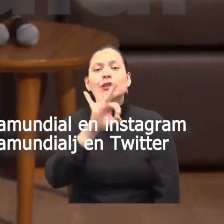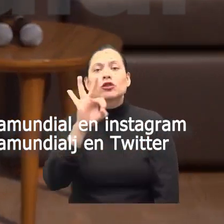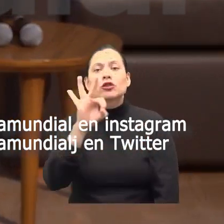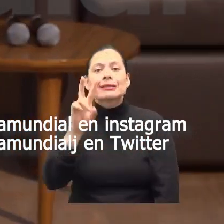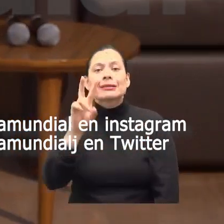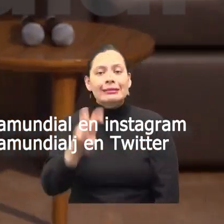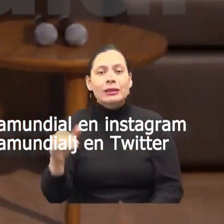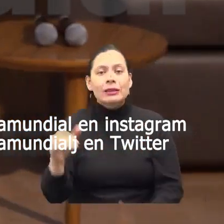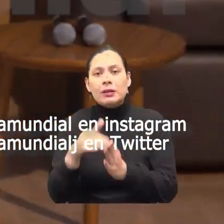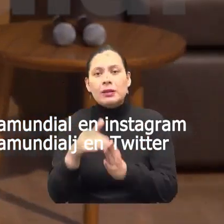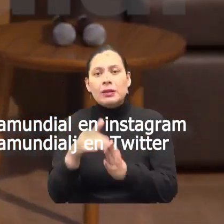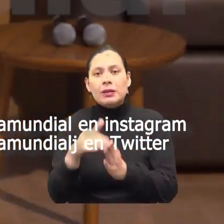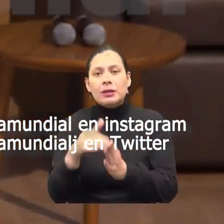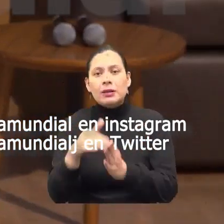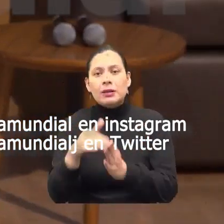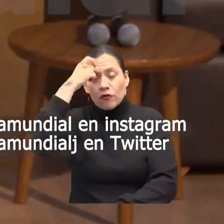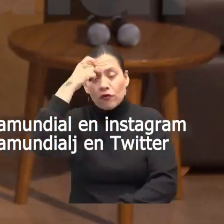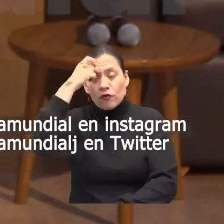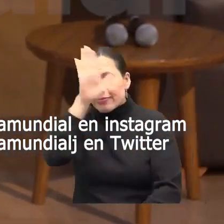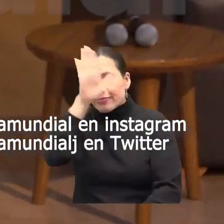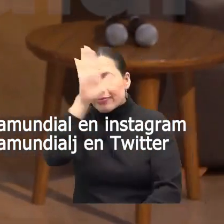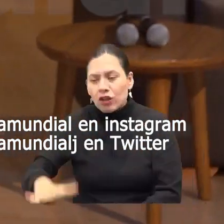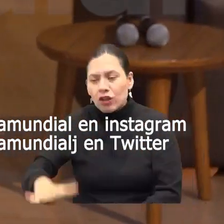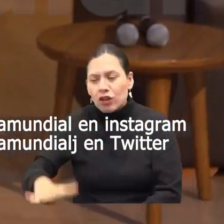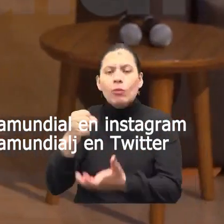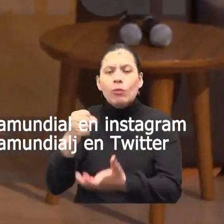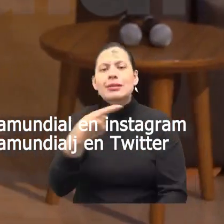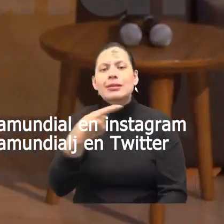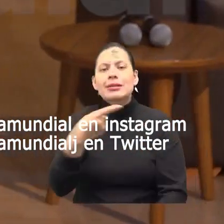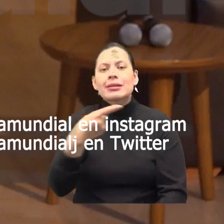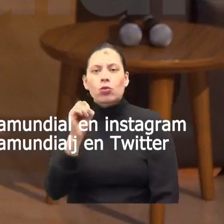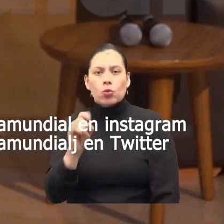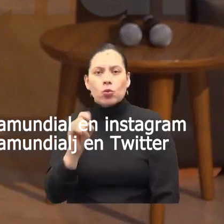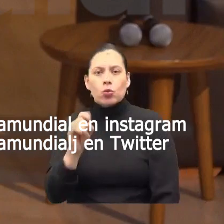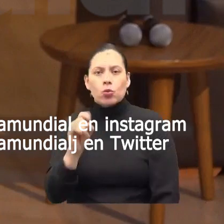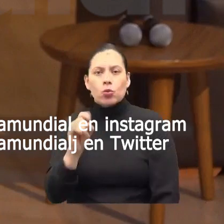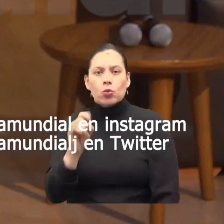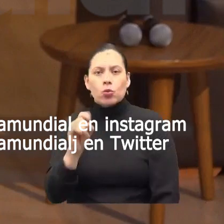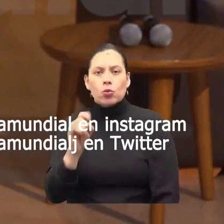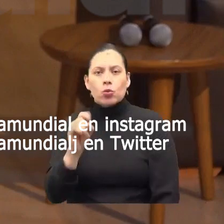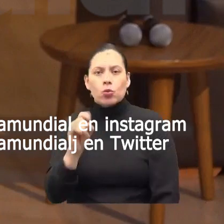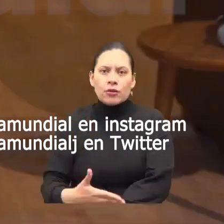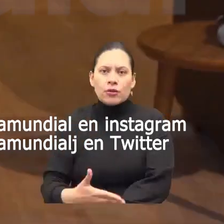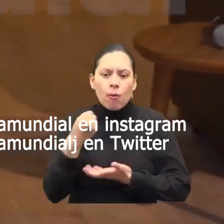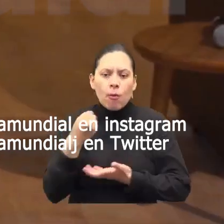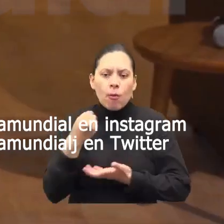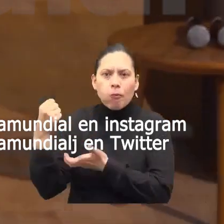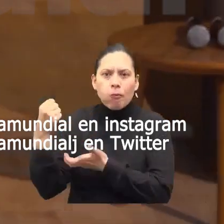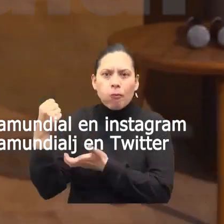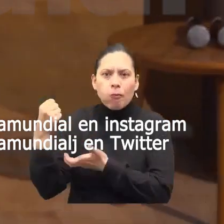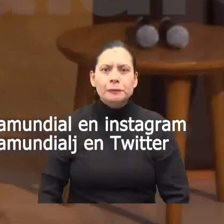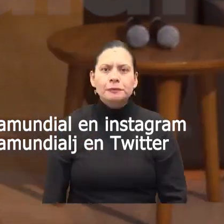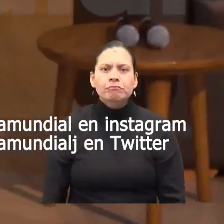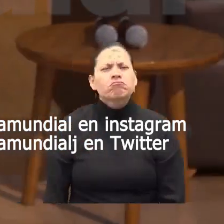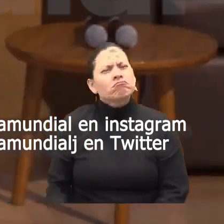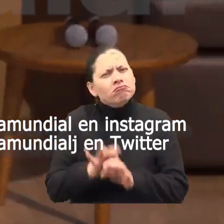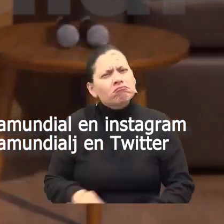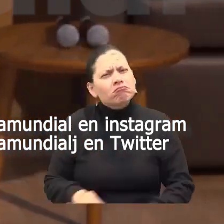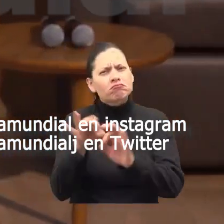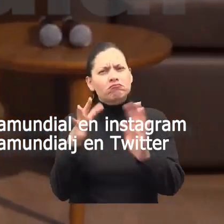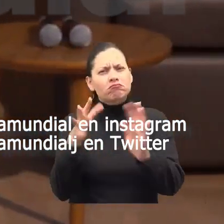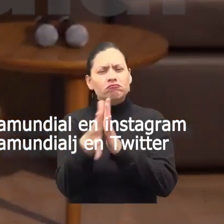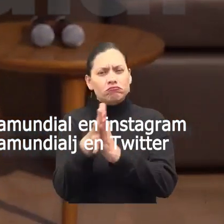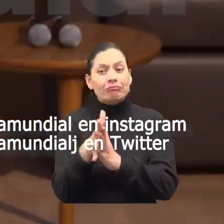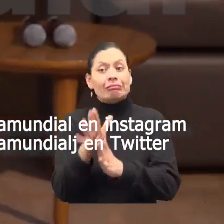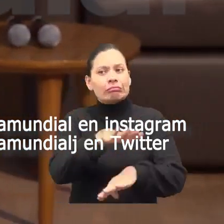de pesos y el gobierno nacional 101 mil millones de pesos. ¿Qué es importante contar